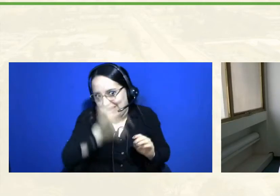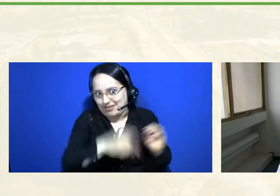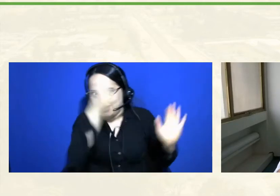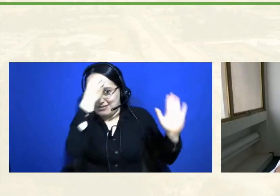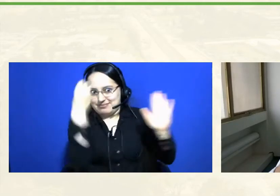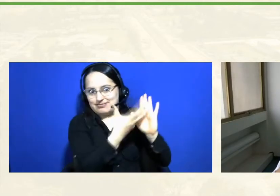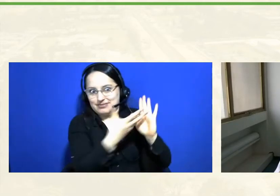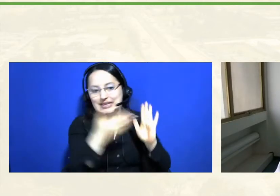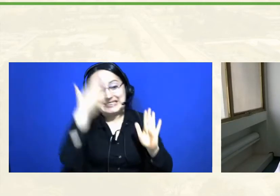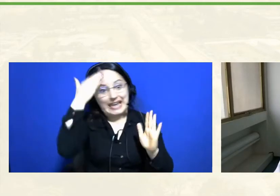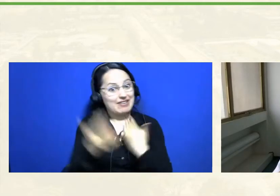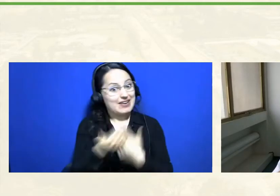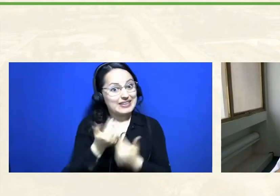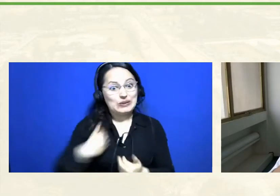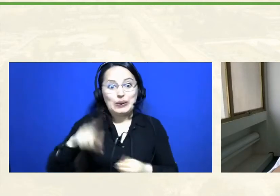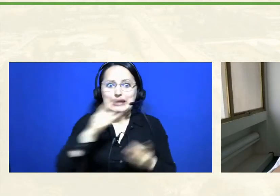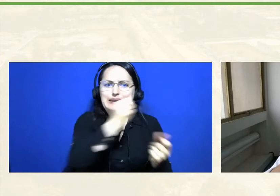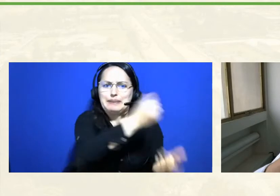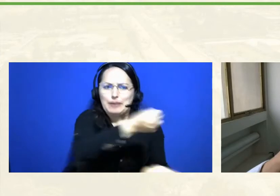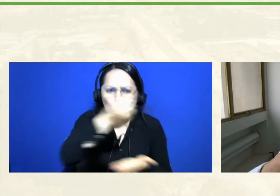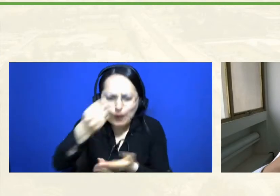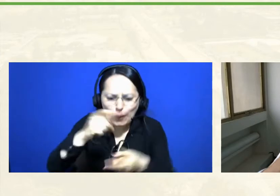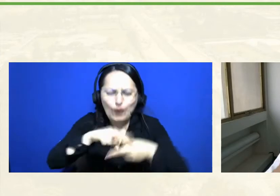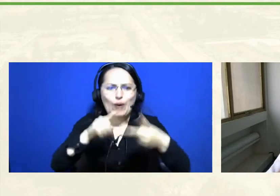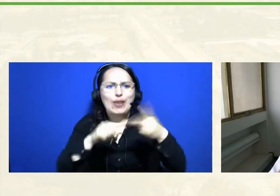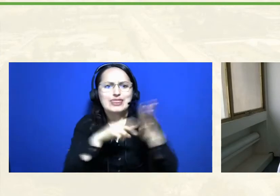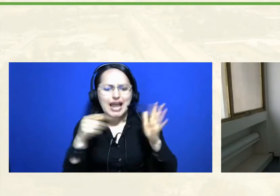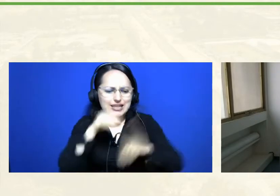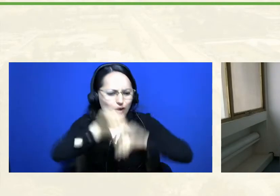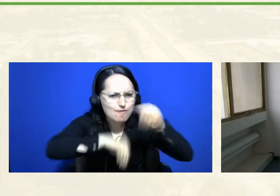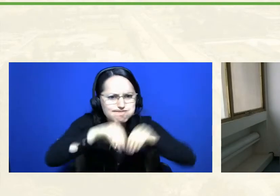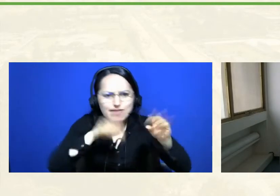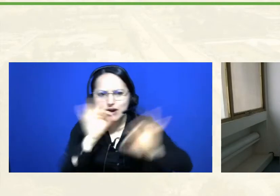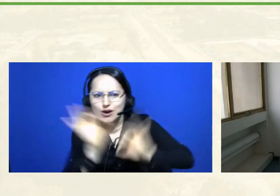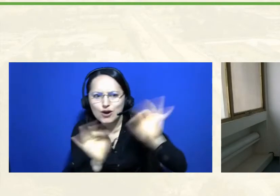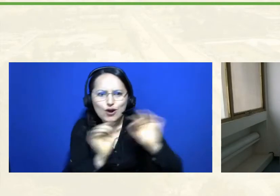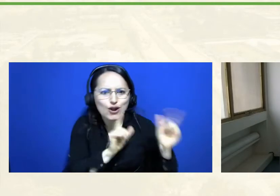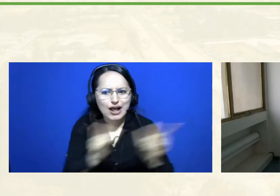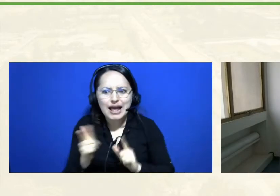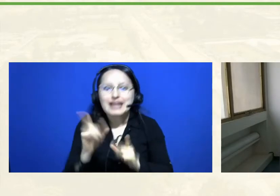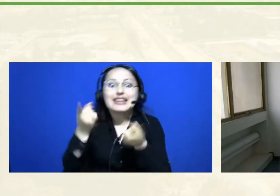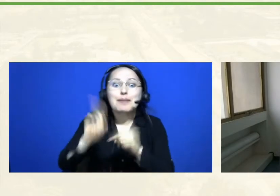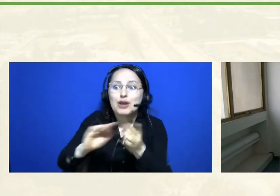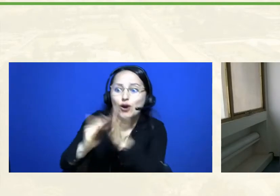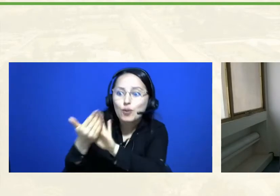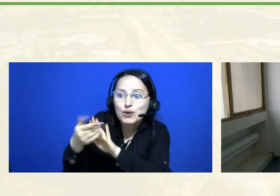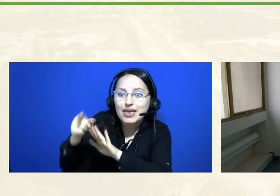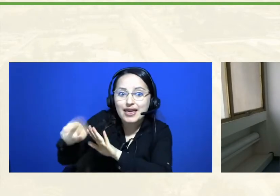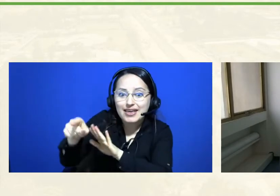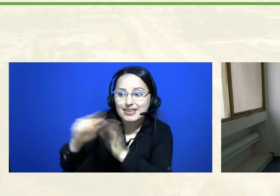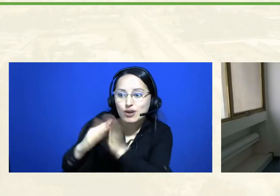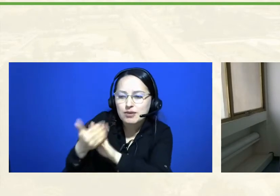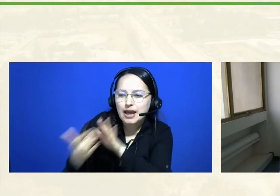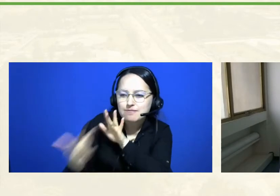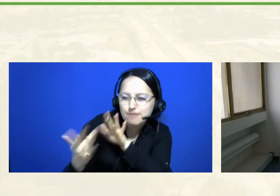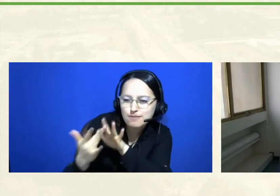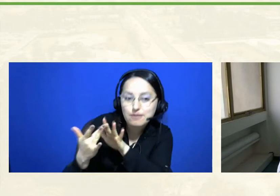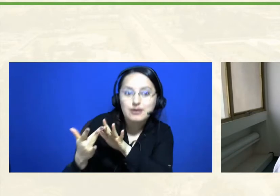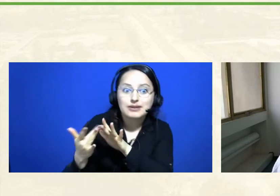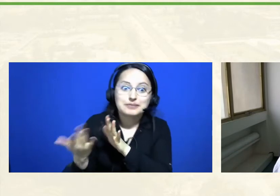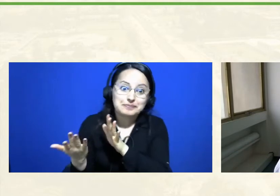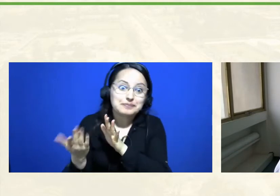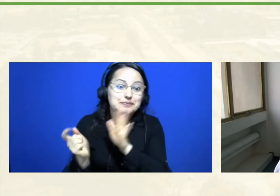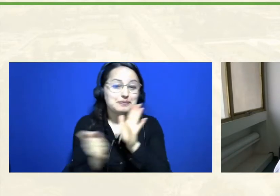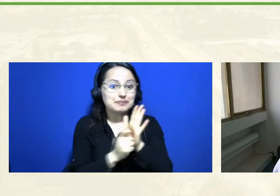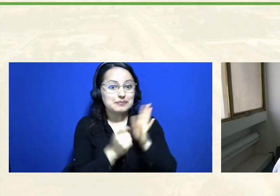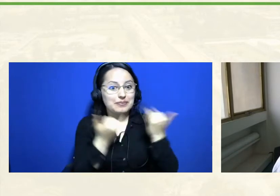en lo técnico, en lo presupuestal, en el relacionamiento con las comunidades, ni más faltaba, pero pues aquí estamos cumpliendo lo